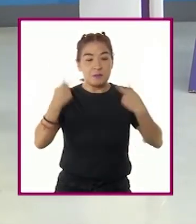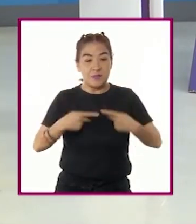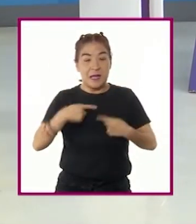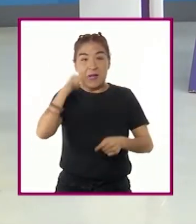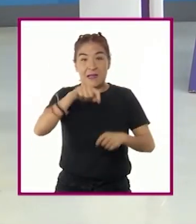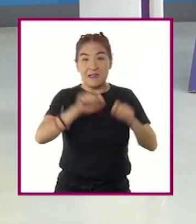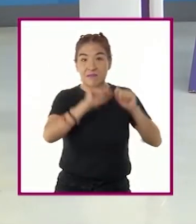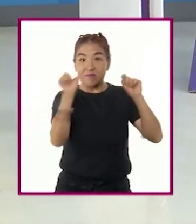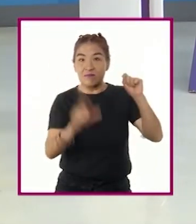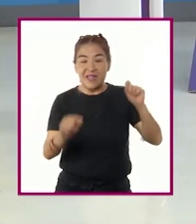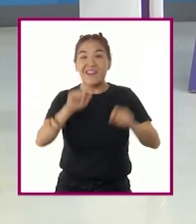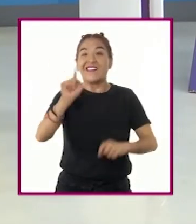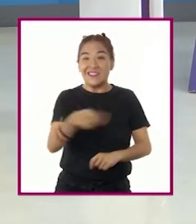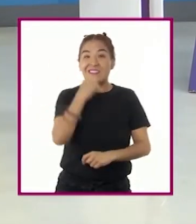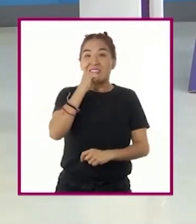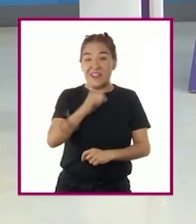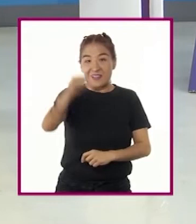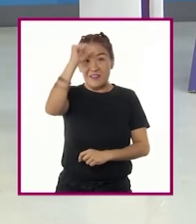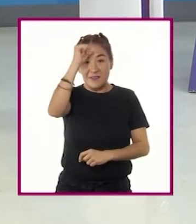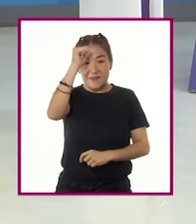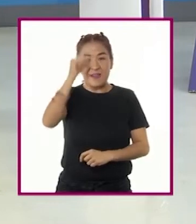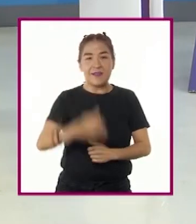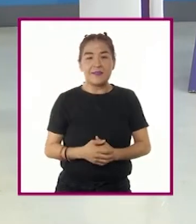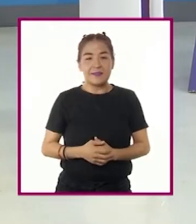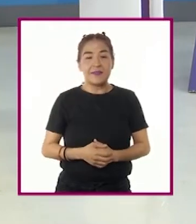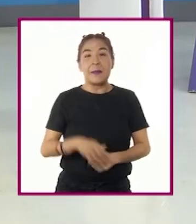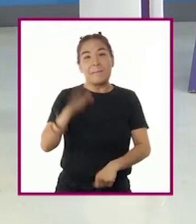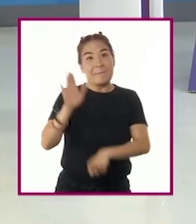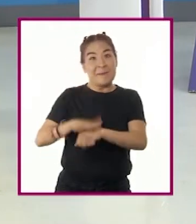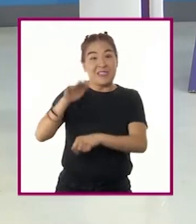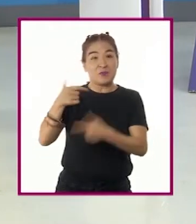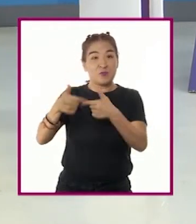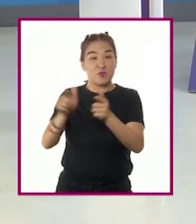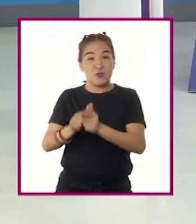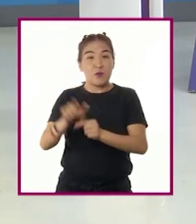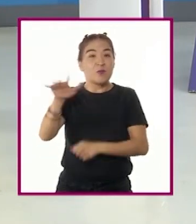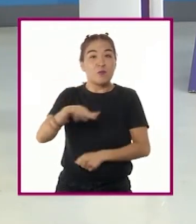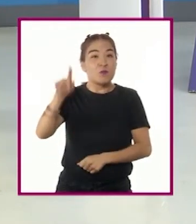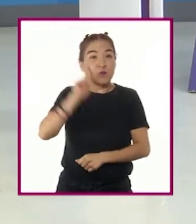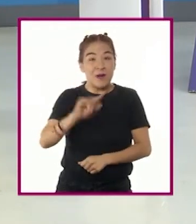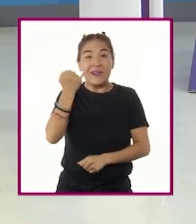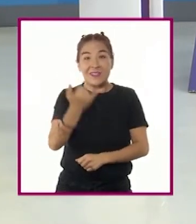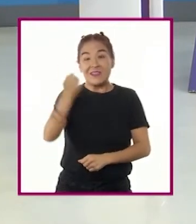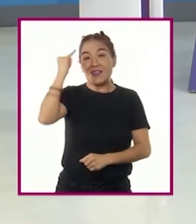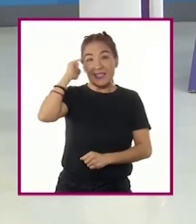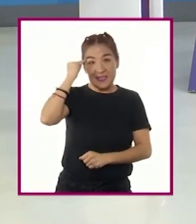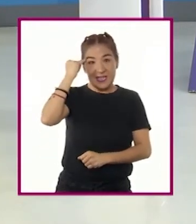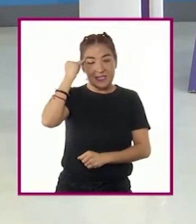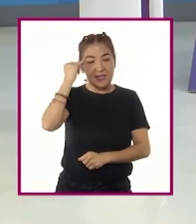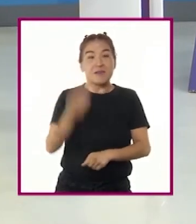país que son analfabetas, principalmente mujeres e indígenas, les